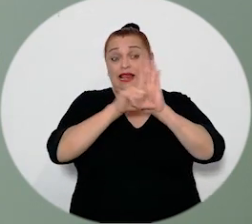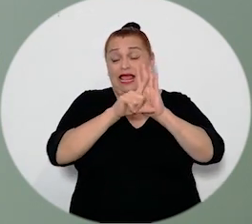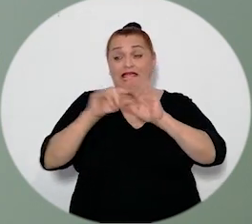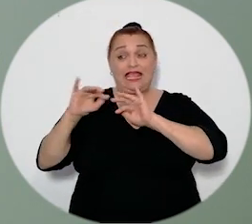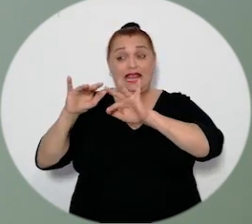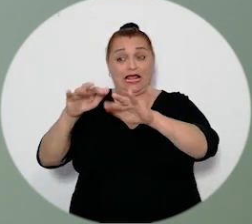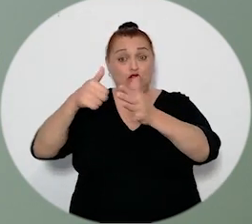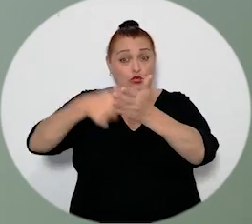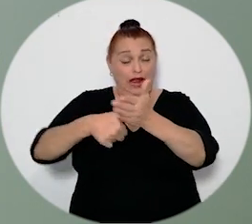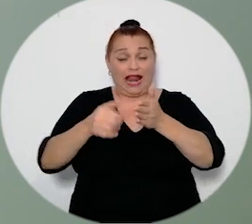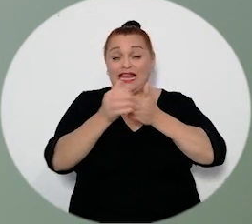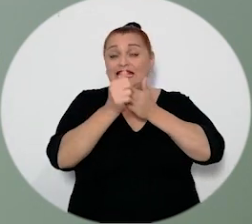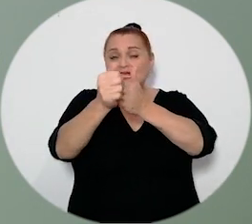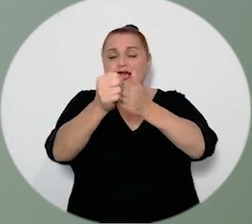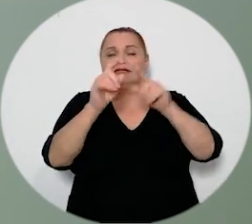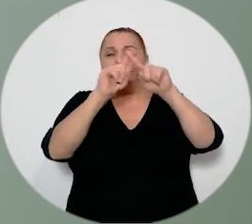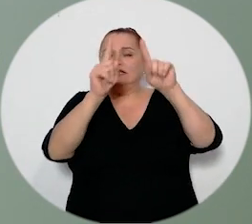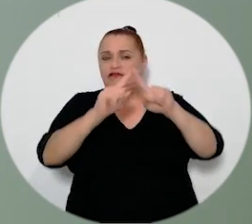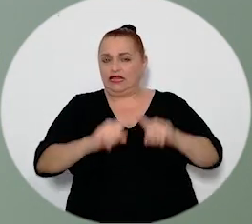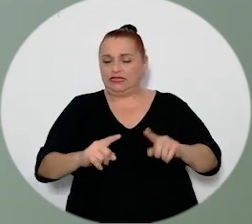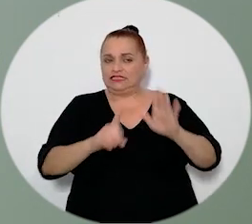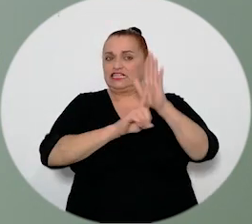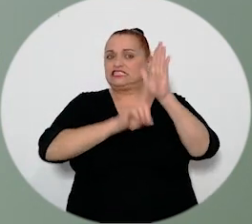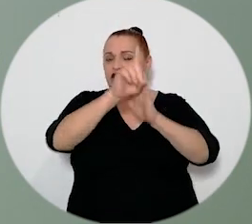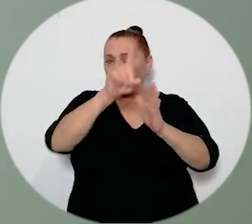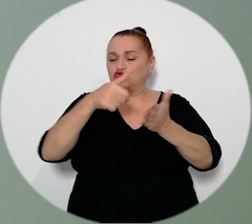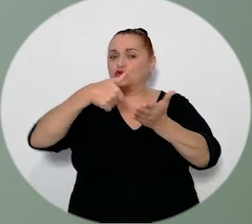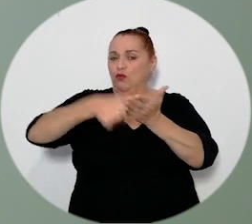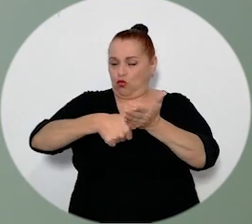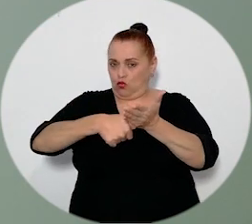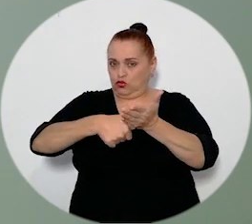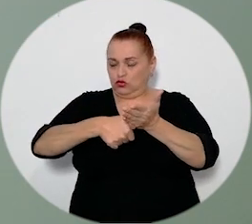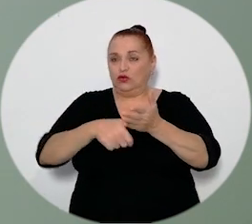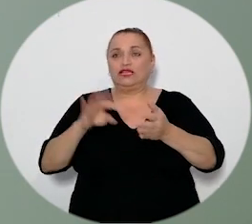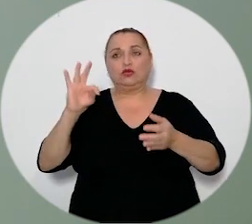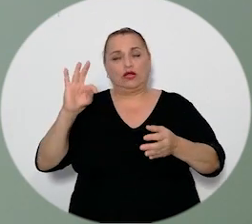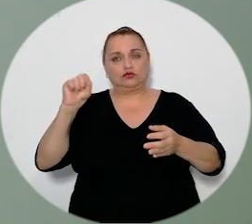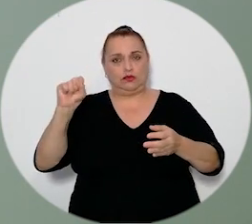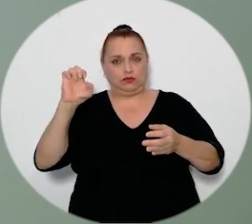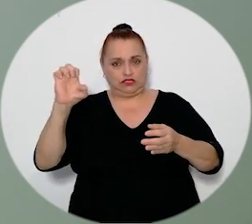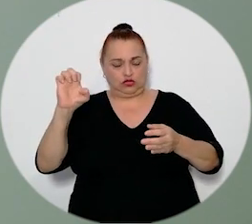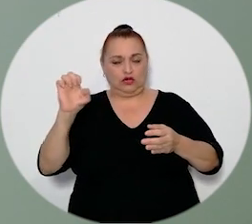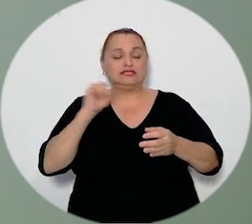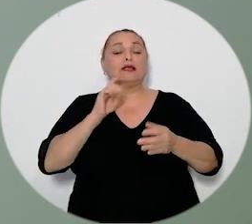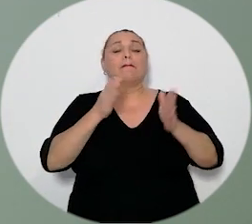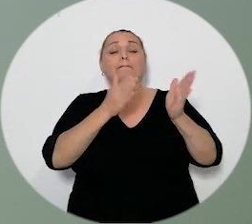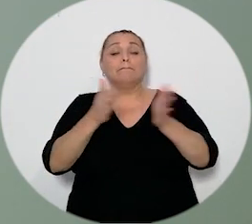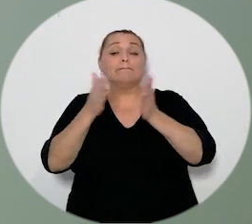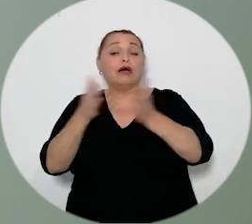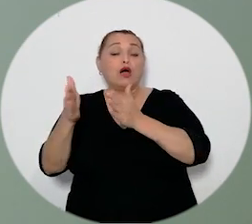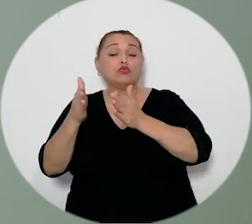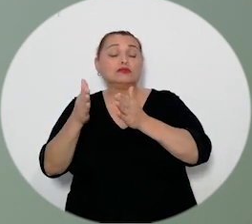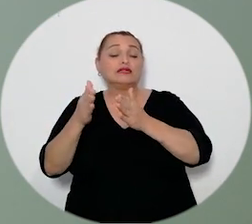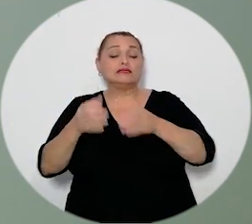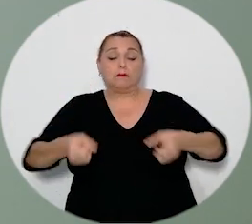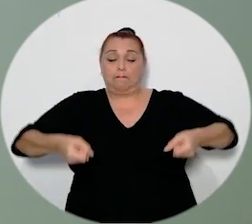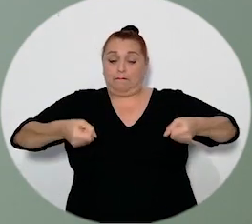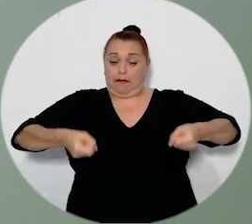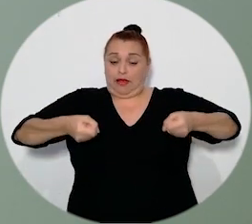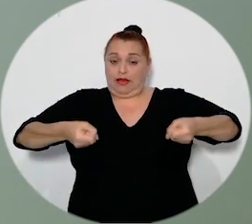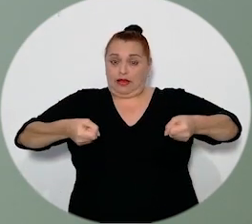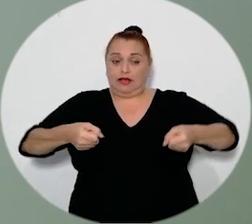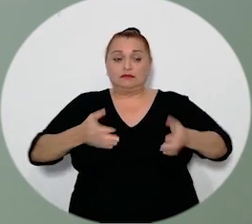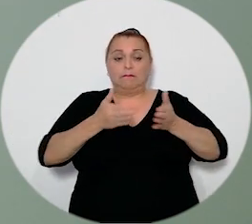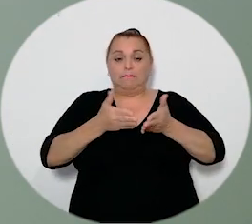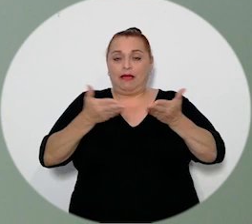electoral impone distintas guías operativas para el desarrollo del escrutinio en el TSE, entre ellas pautas relativas a las valijas que contienen